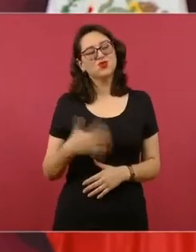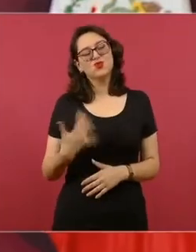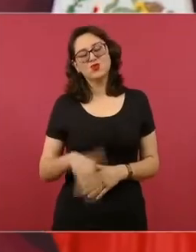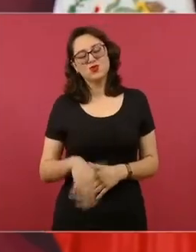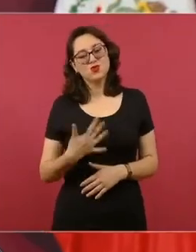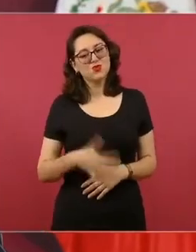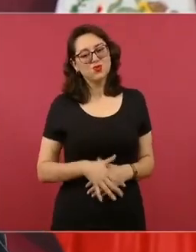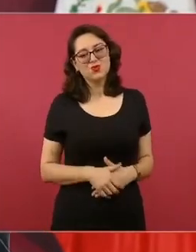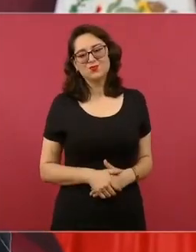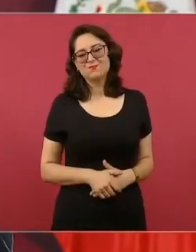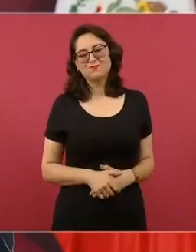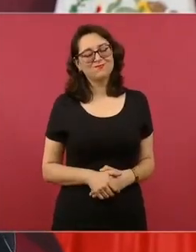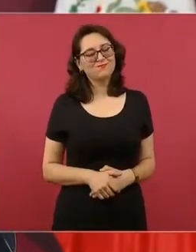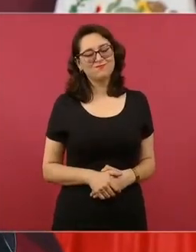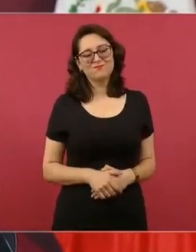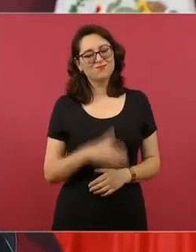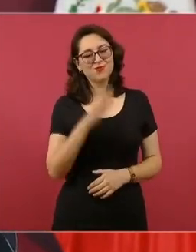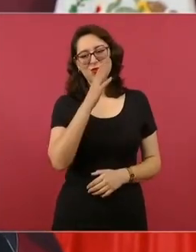porque